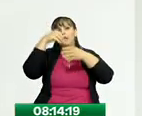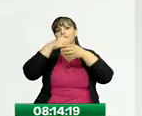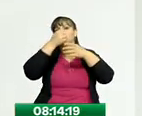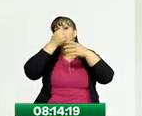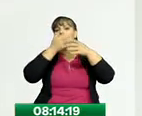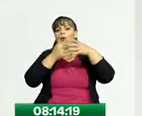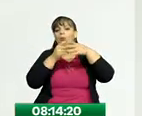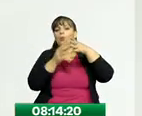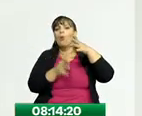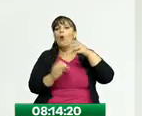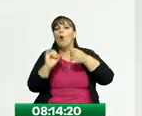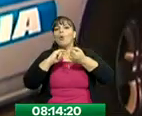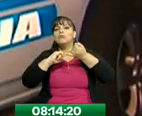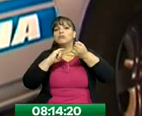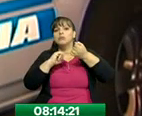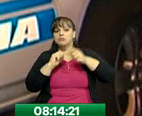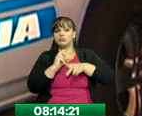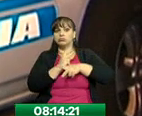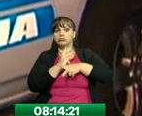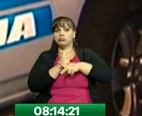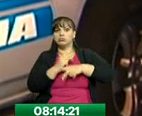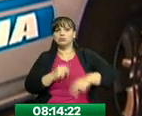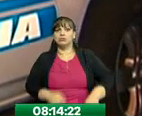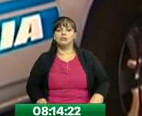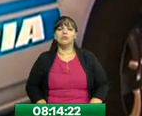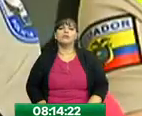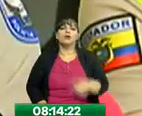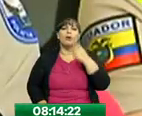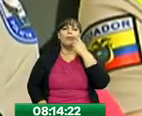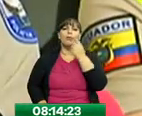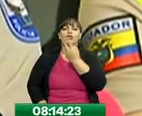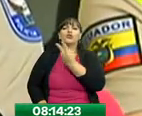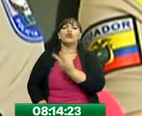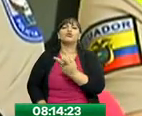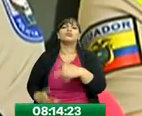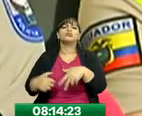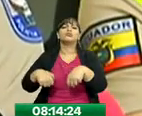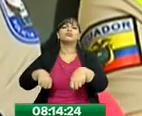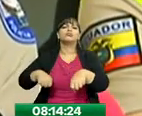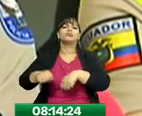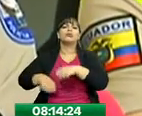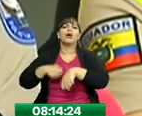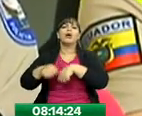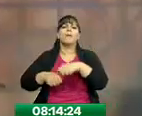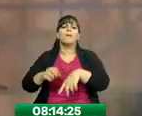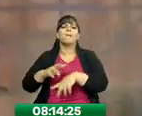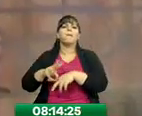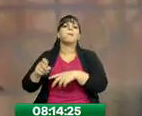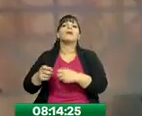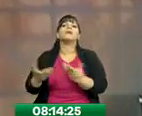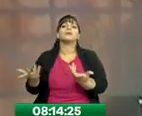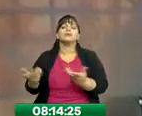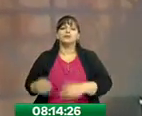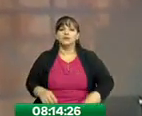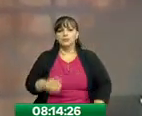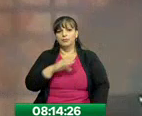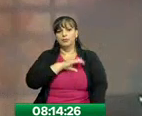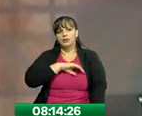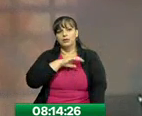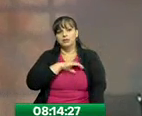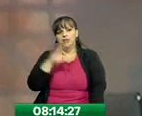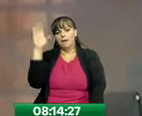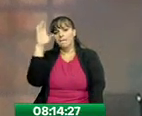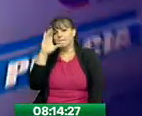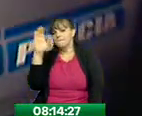está tras la pista de estos delincuentes. El ciudadano se le brindó los primeros auxilios. La Policía